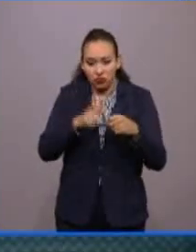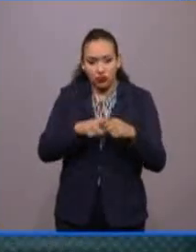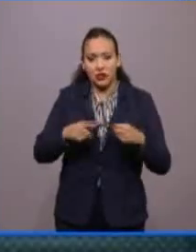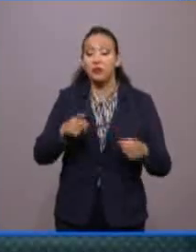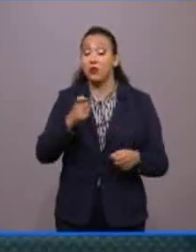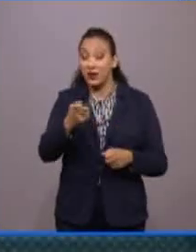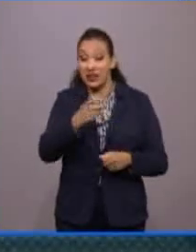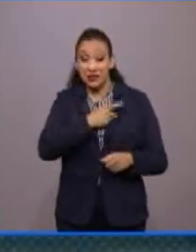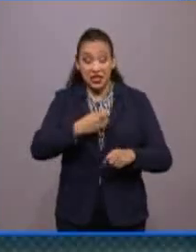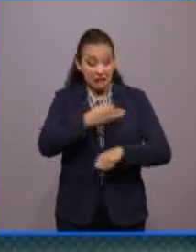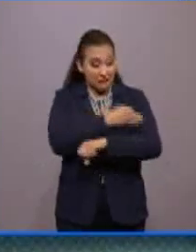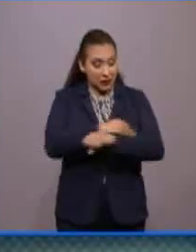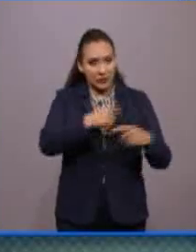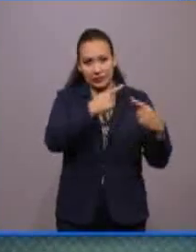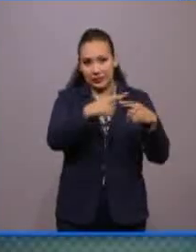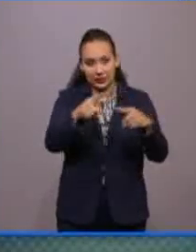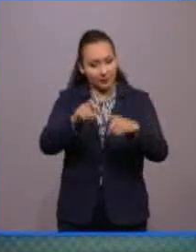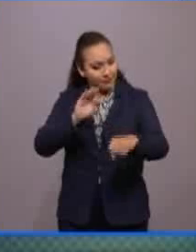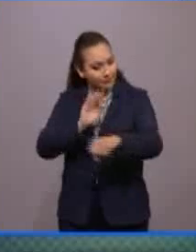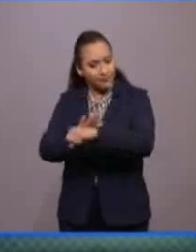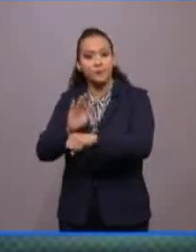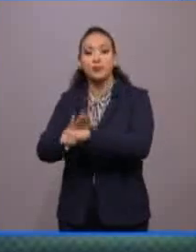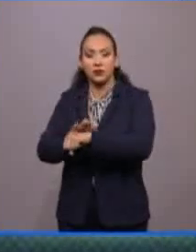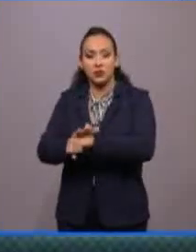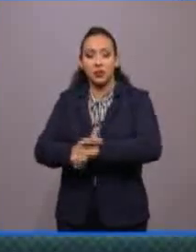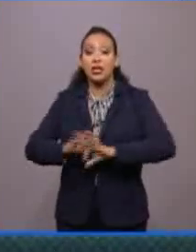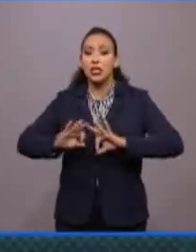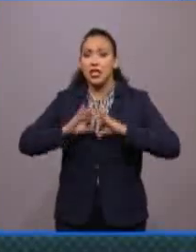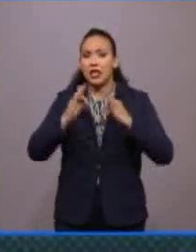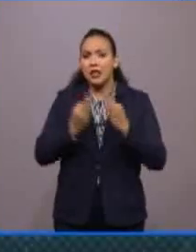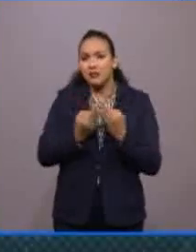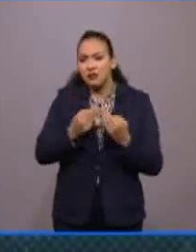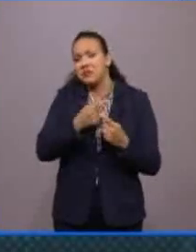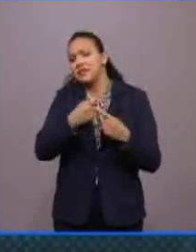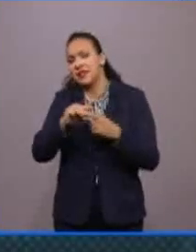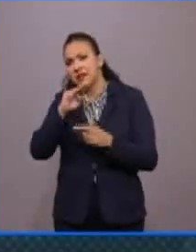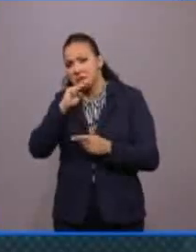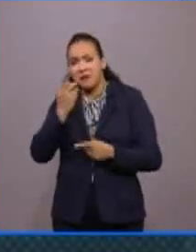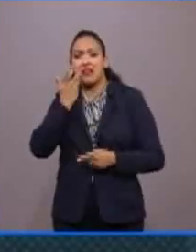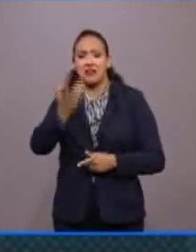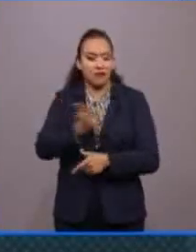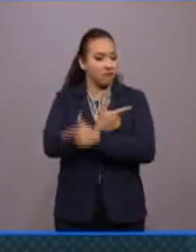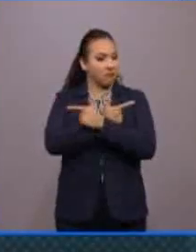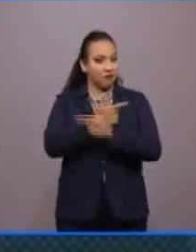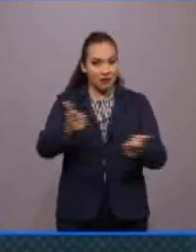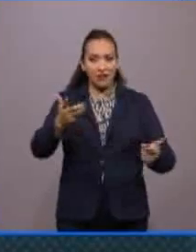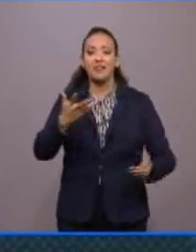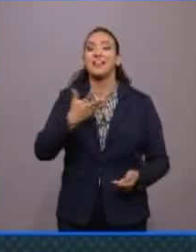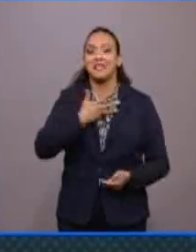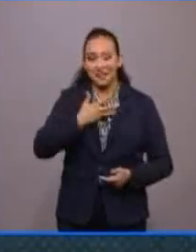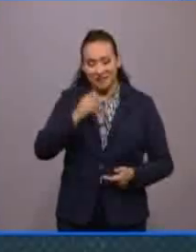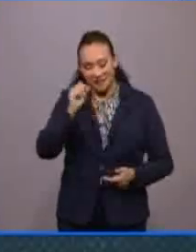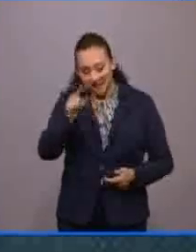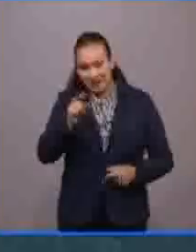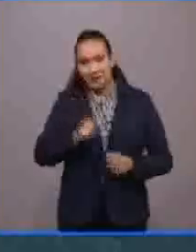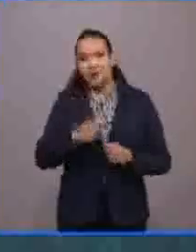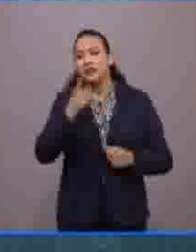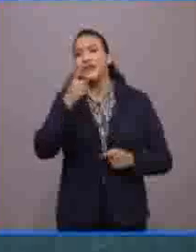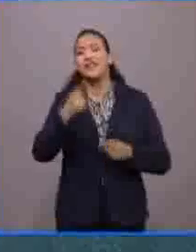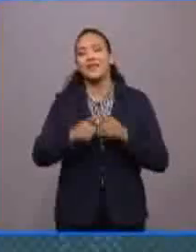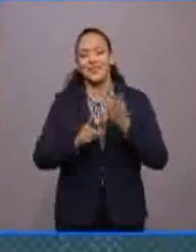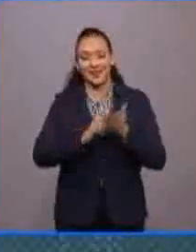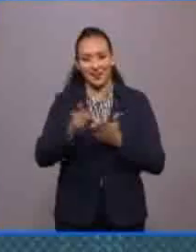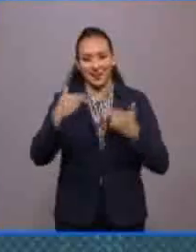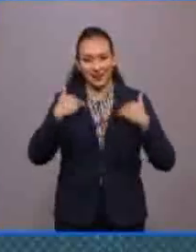formas y manifestaciones, así como las diferentes maneras de ejercer la maternidad, señaló la Unidad General de Conocimiento Científico y Derechos Humanos de la